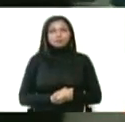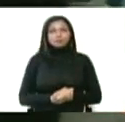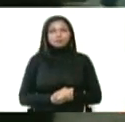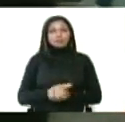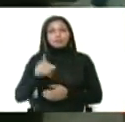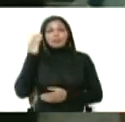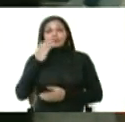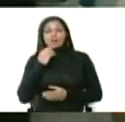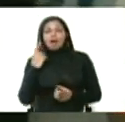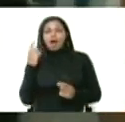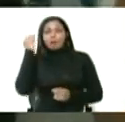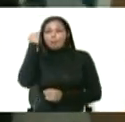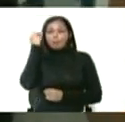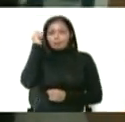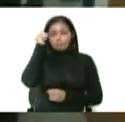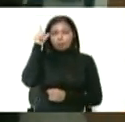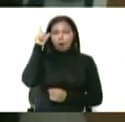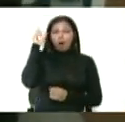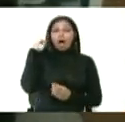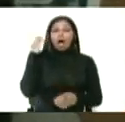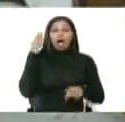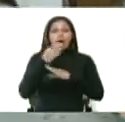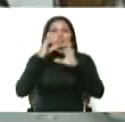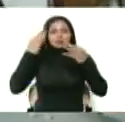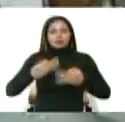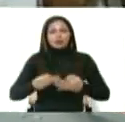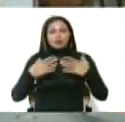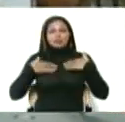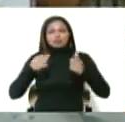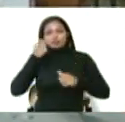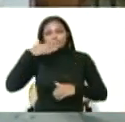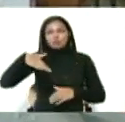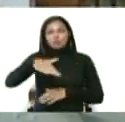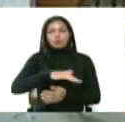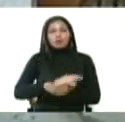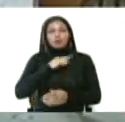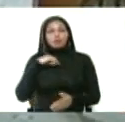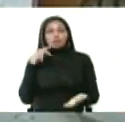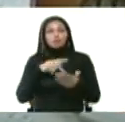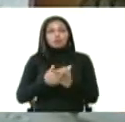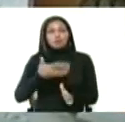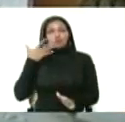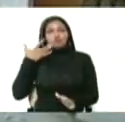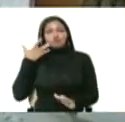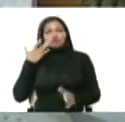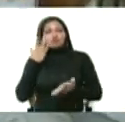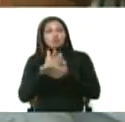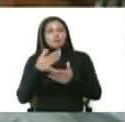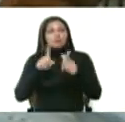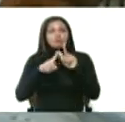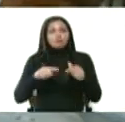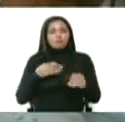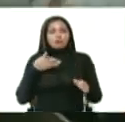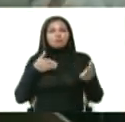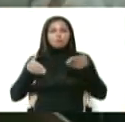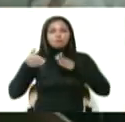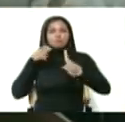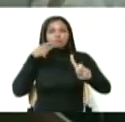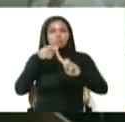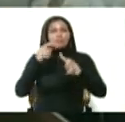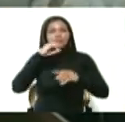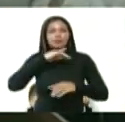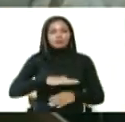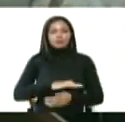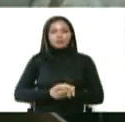Fidel Castro tuvieron para asegurar la salud de nuestro pueblo. Hoy estamos más orgullosos que nunca, presidente, de estar en el camino correcto de la